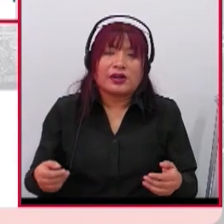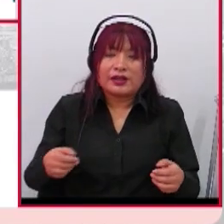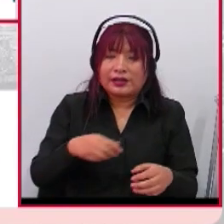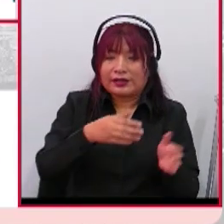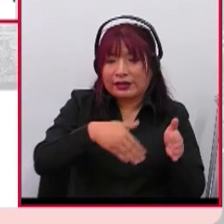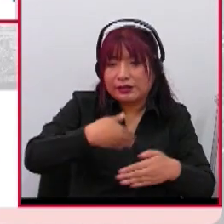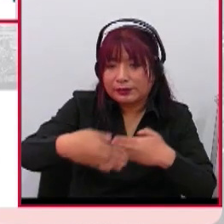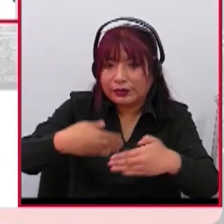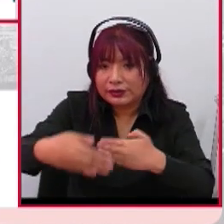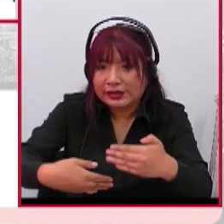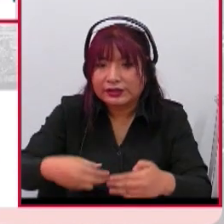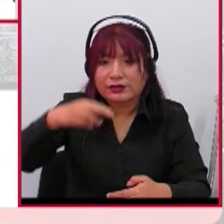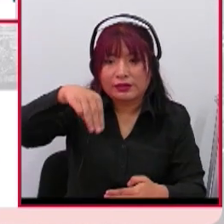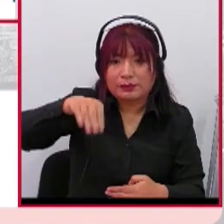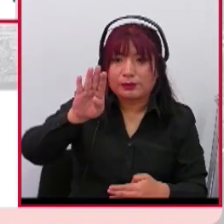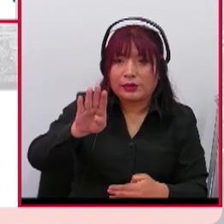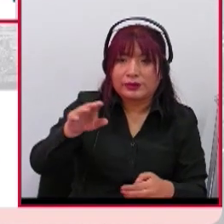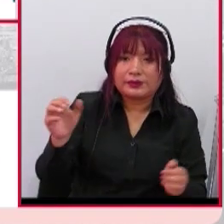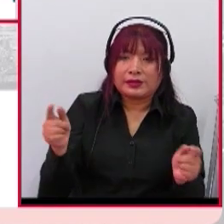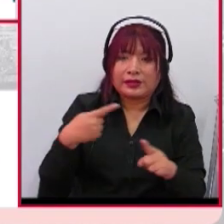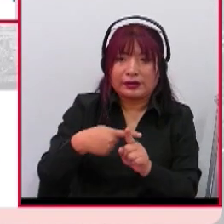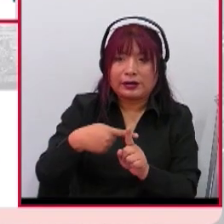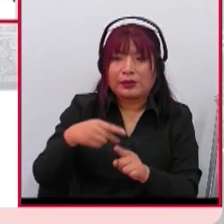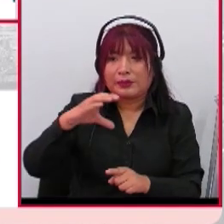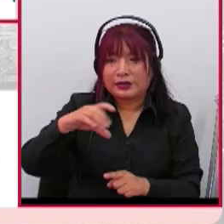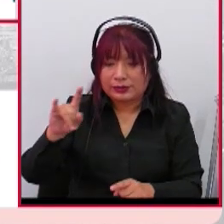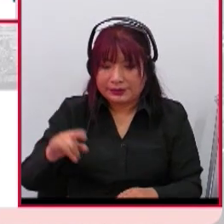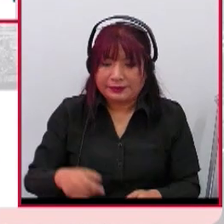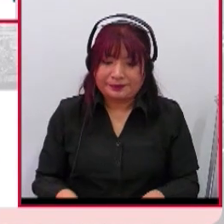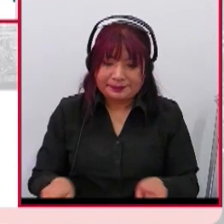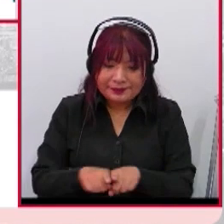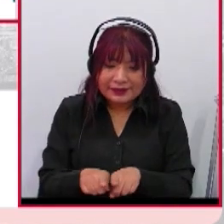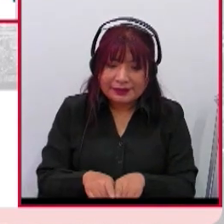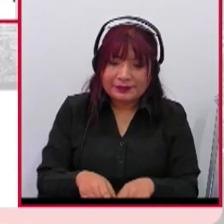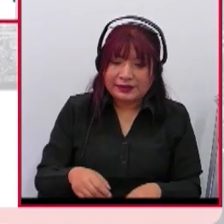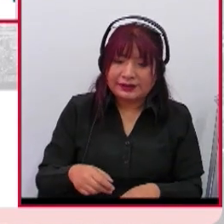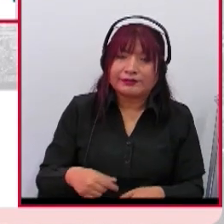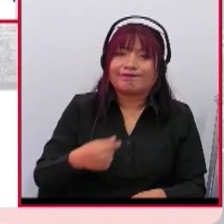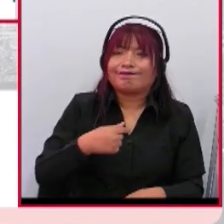periodo corto de tiempo, colegas.